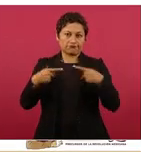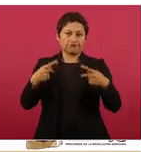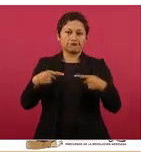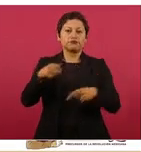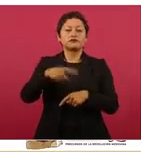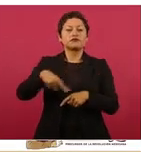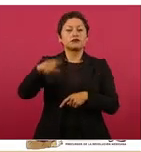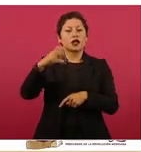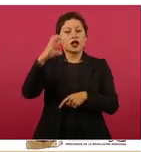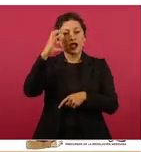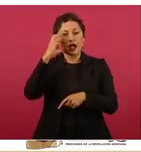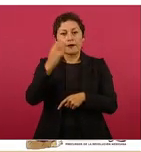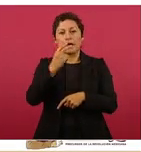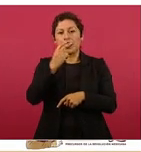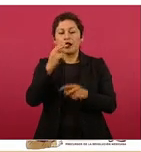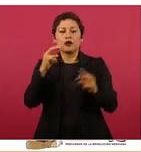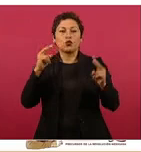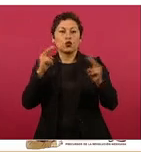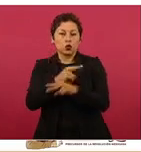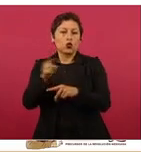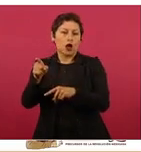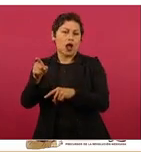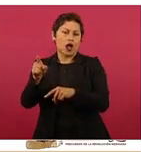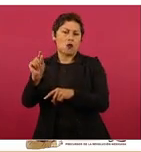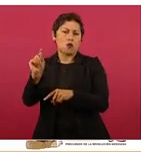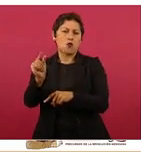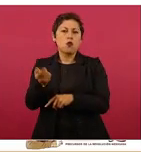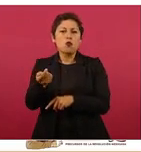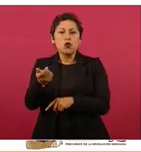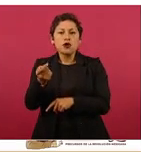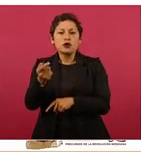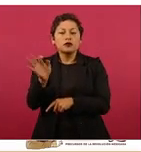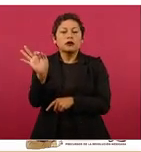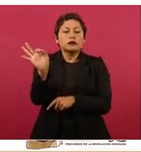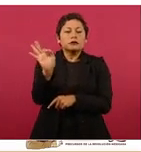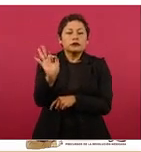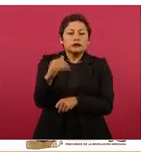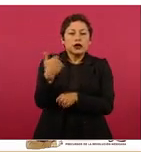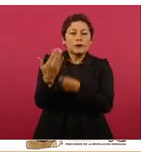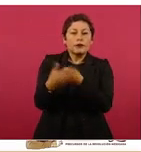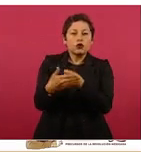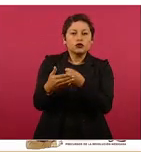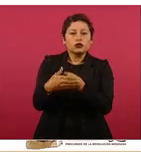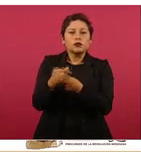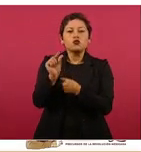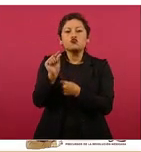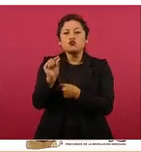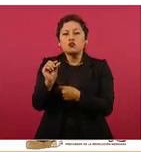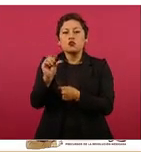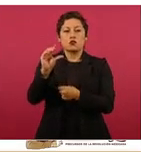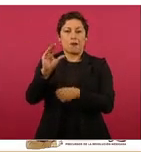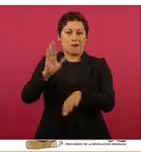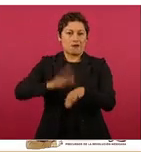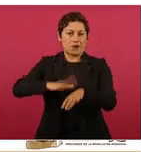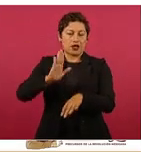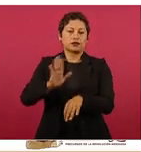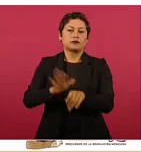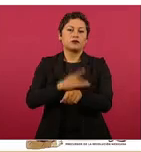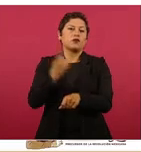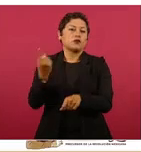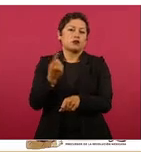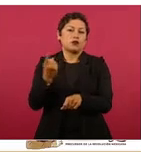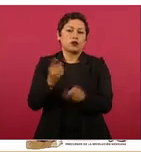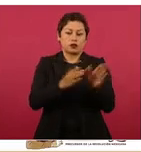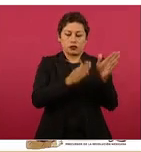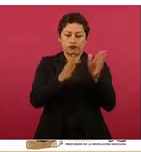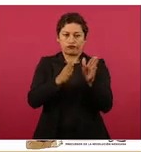con ventilador y también es esperable que quizás suba un poquito más la hospitalización en la medida en que está desplazada unos días